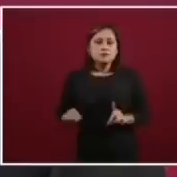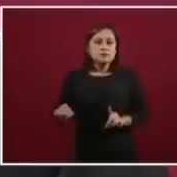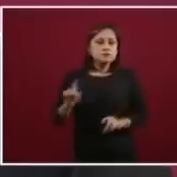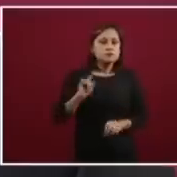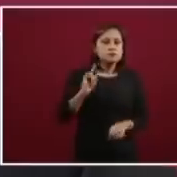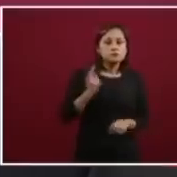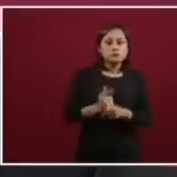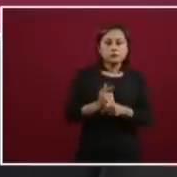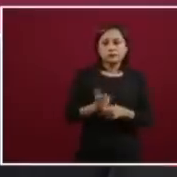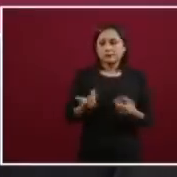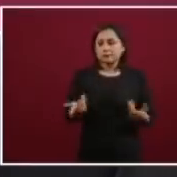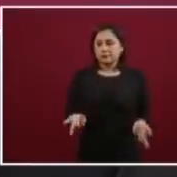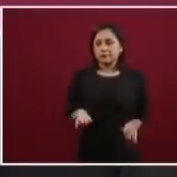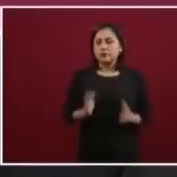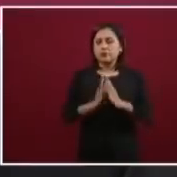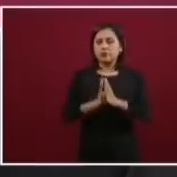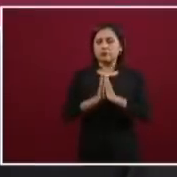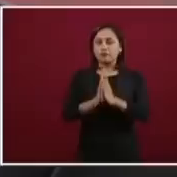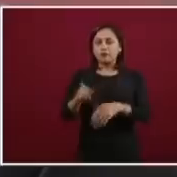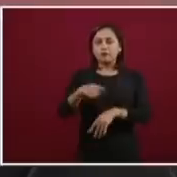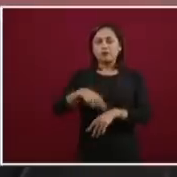entonces no menospreciar